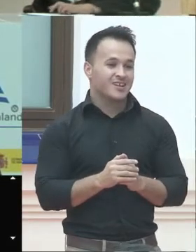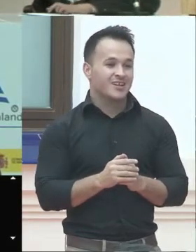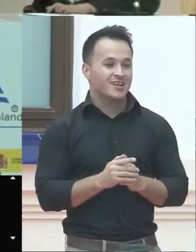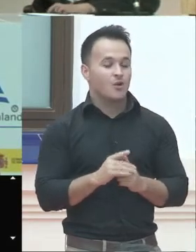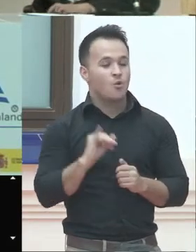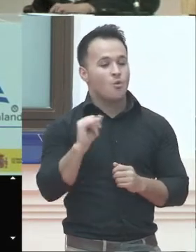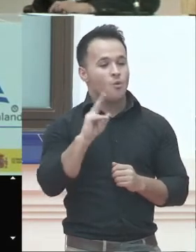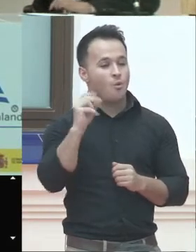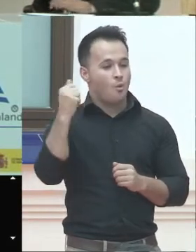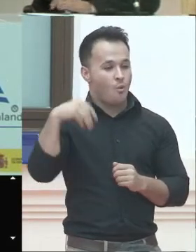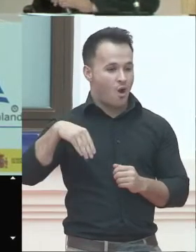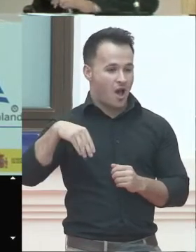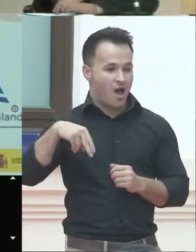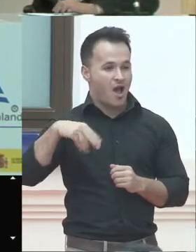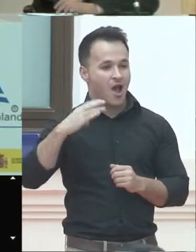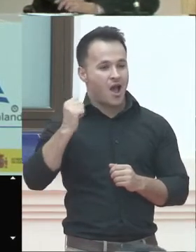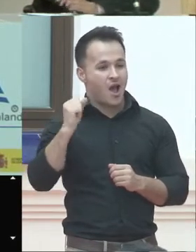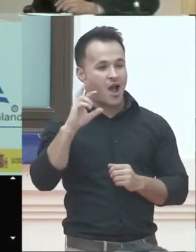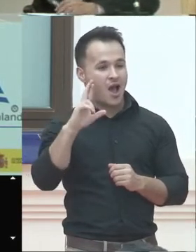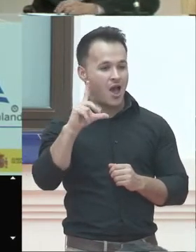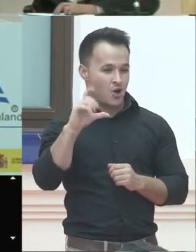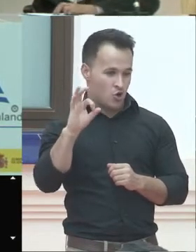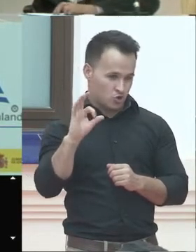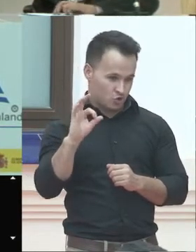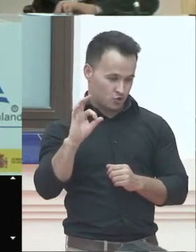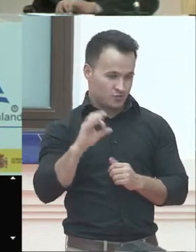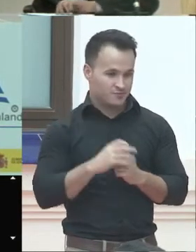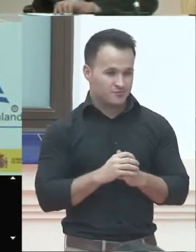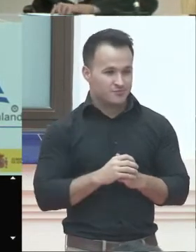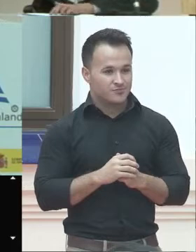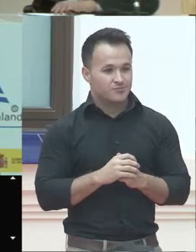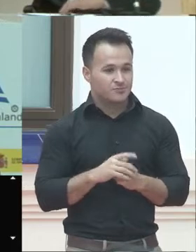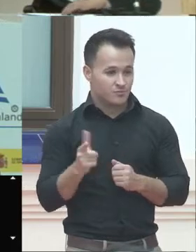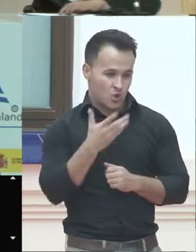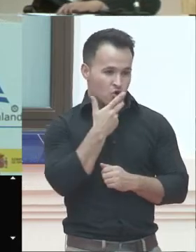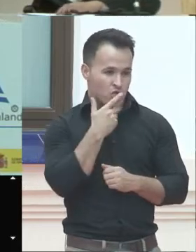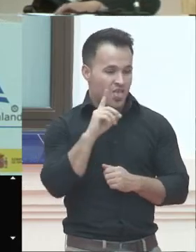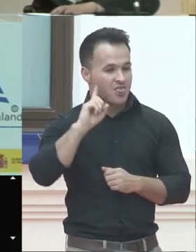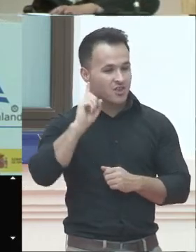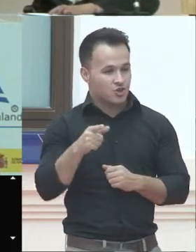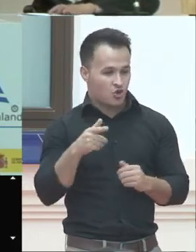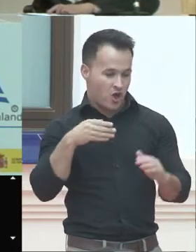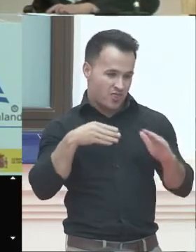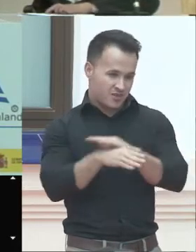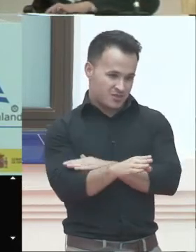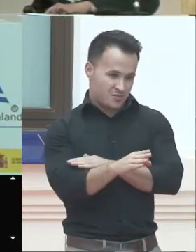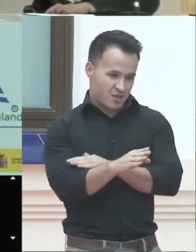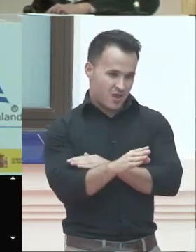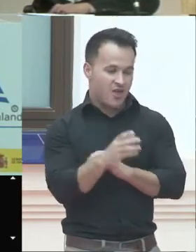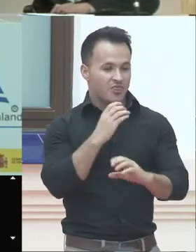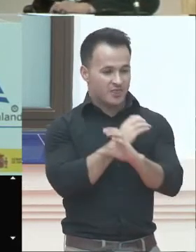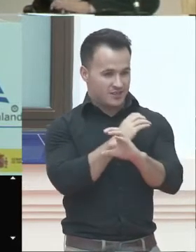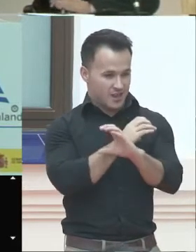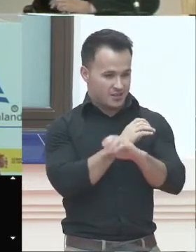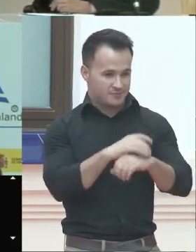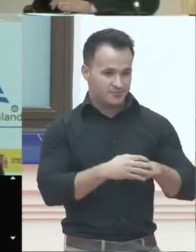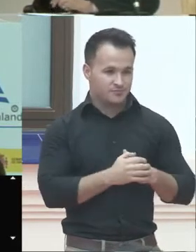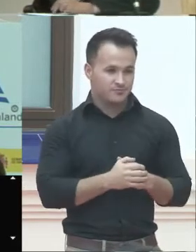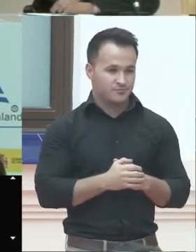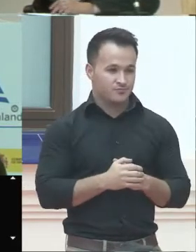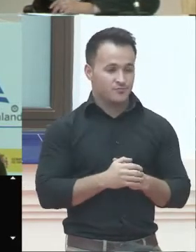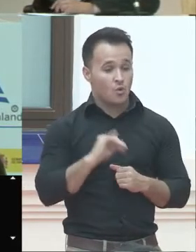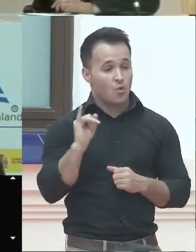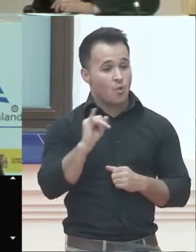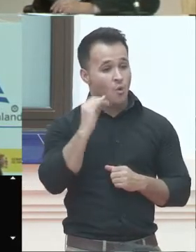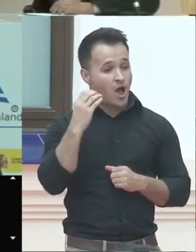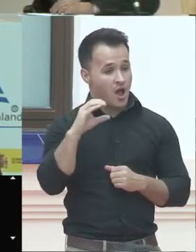mi amigo Juan Carlos Ramiro, que como supongo gran parte de vosotros conocéis, es el director de accesibilidad dentro de lo que es CENTAC. Juan